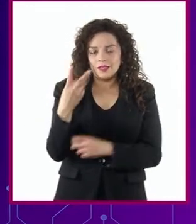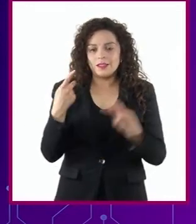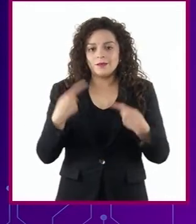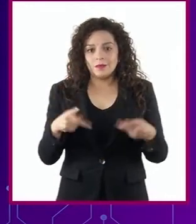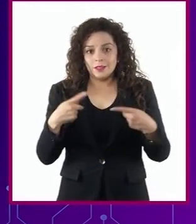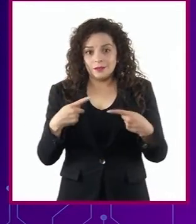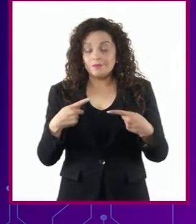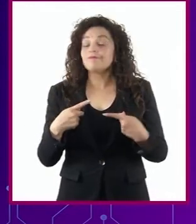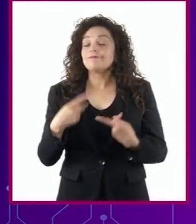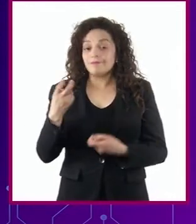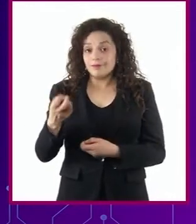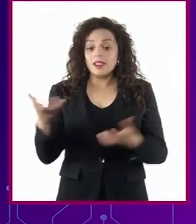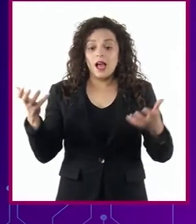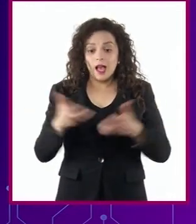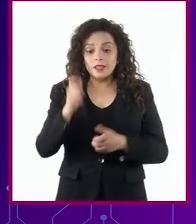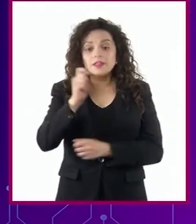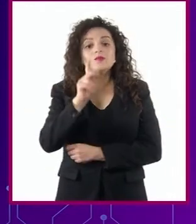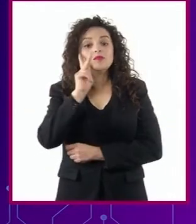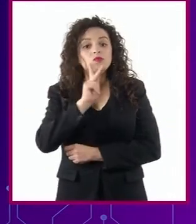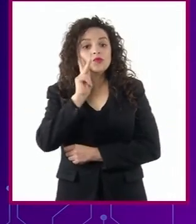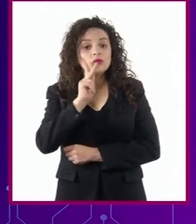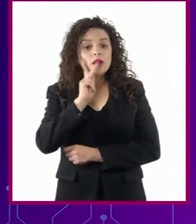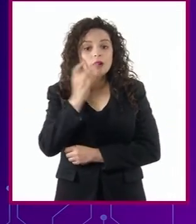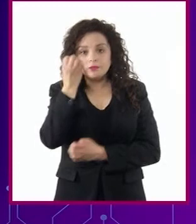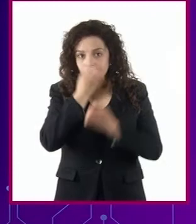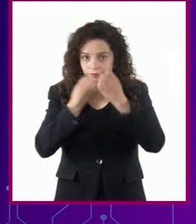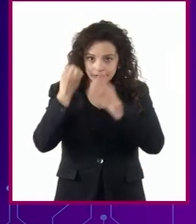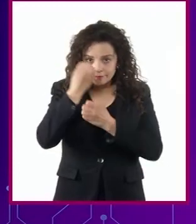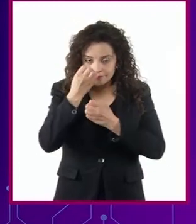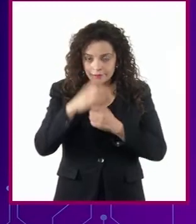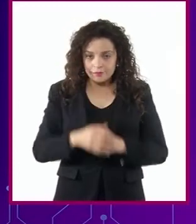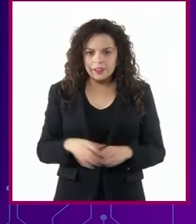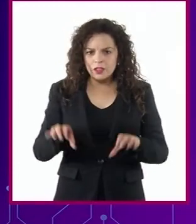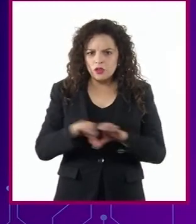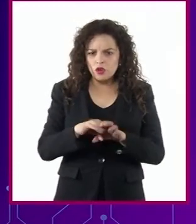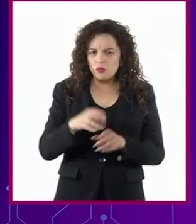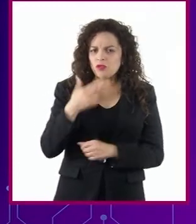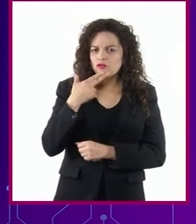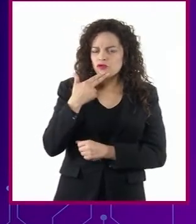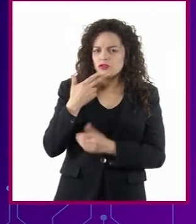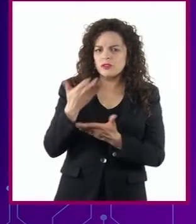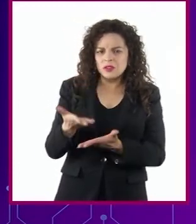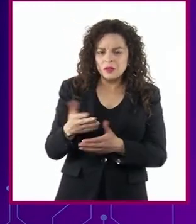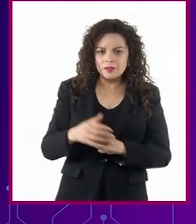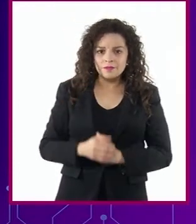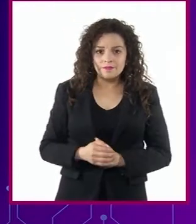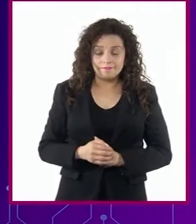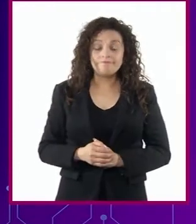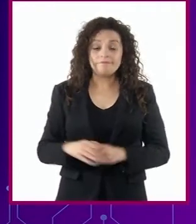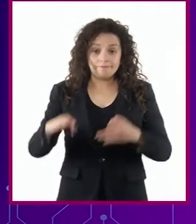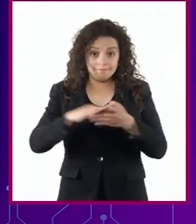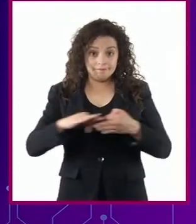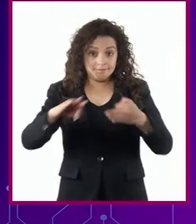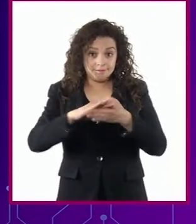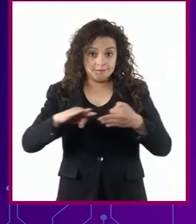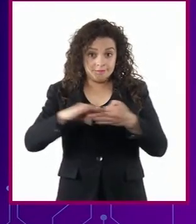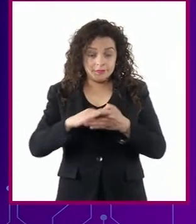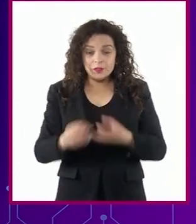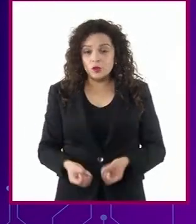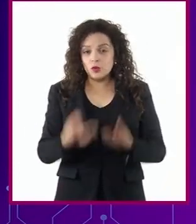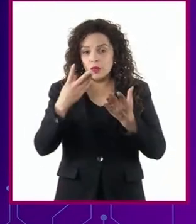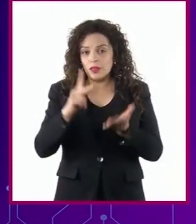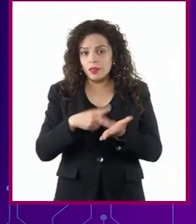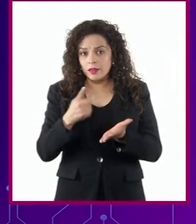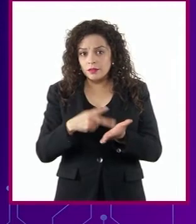o sea que 53 personas hicieron esa prueba. ¿Cómo funciona? porque las frecuencias nos indican las veces que se repitió